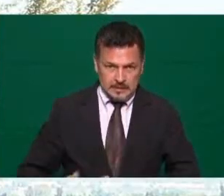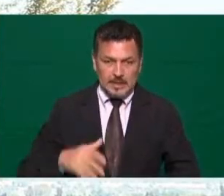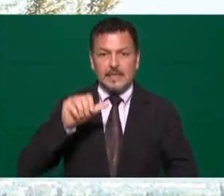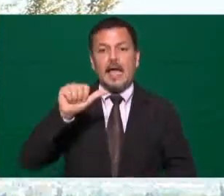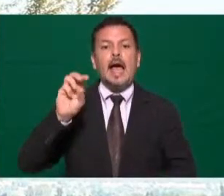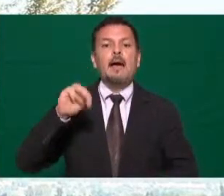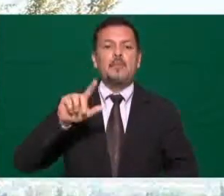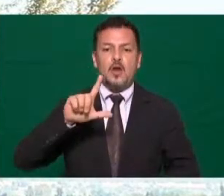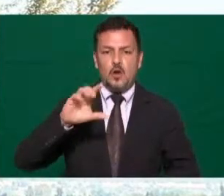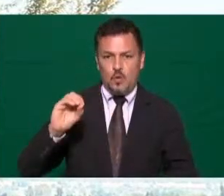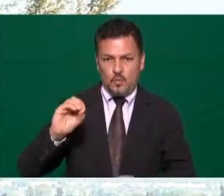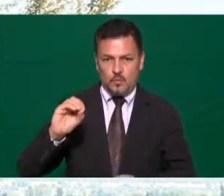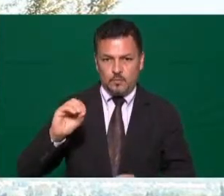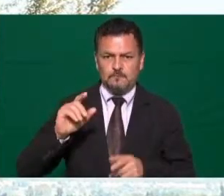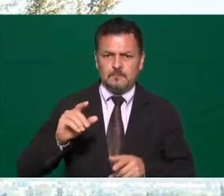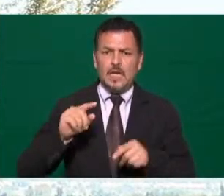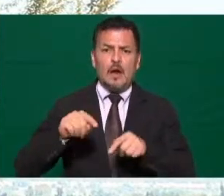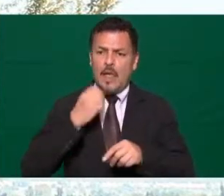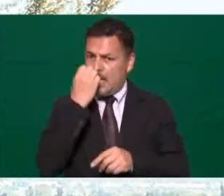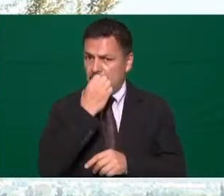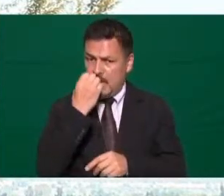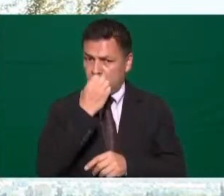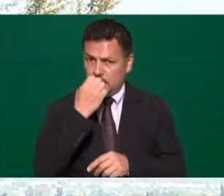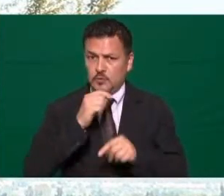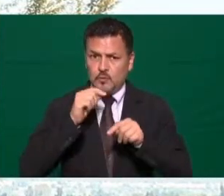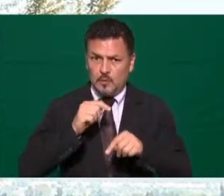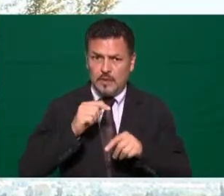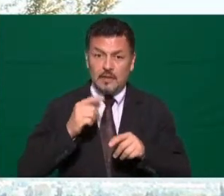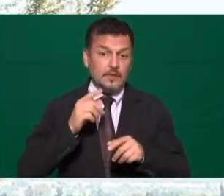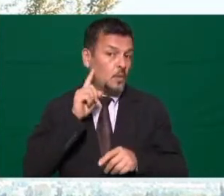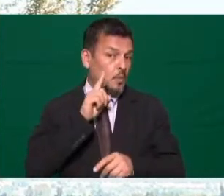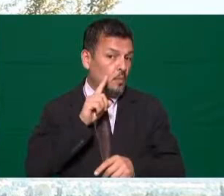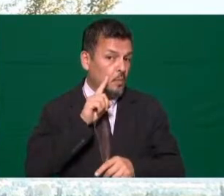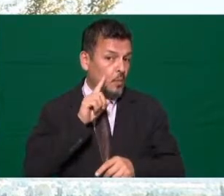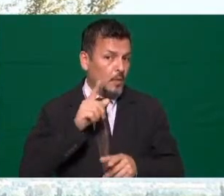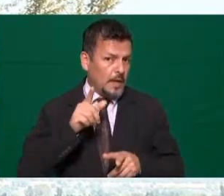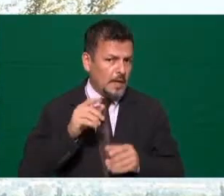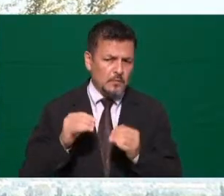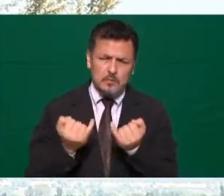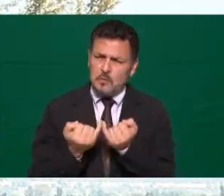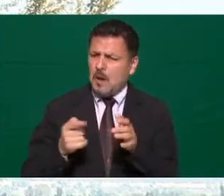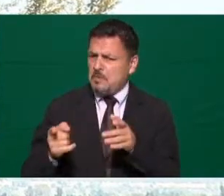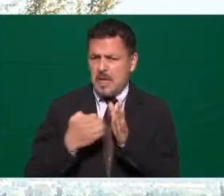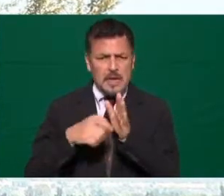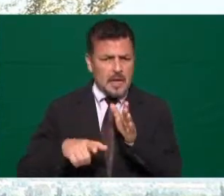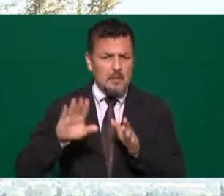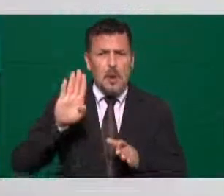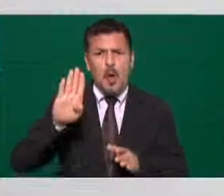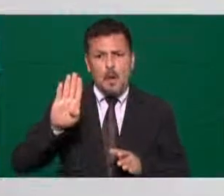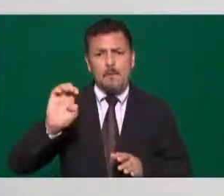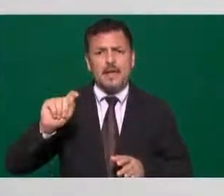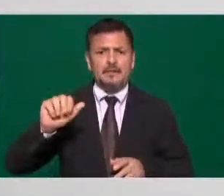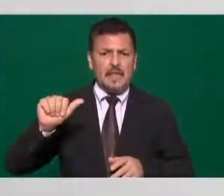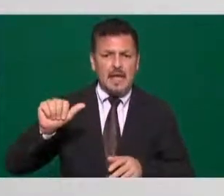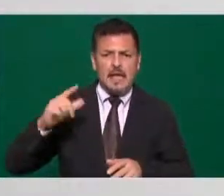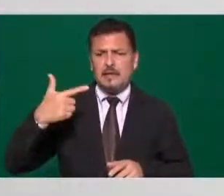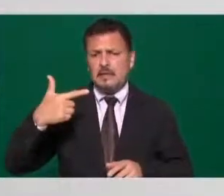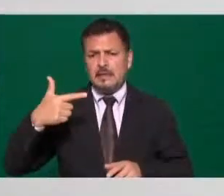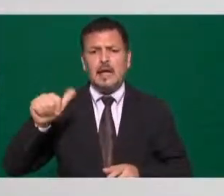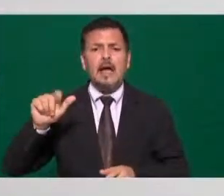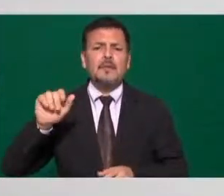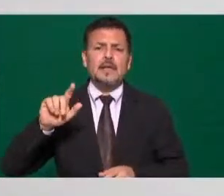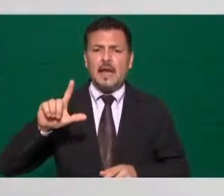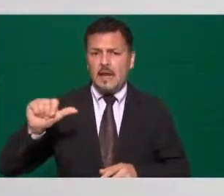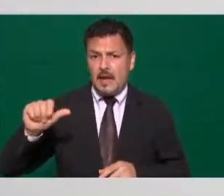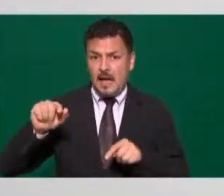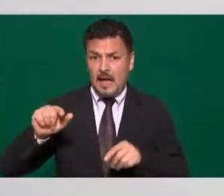López Obrador. En las escuelas se han electo mujeres como Berta Hernández, como Daniela Cerón,